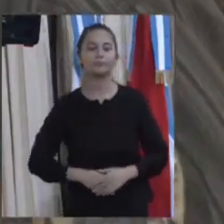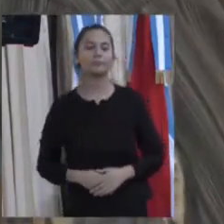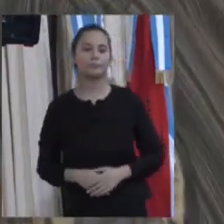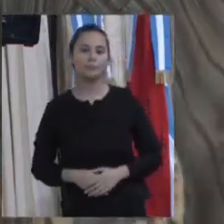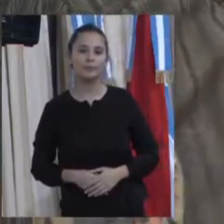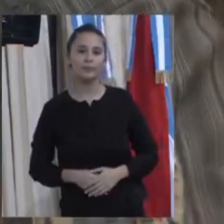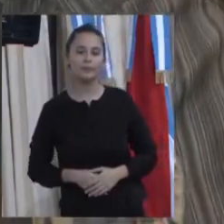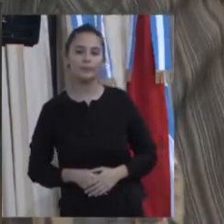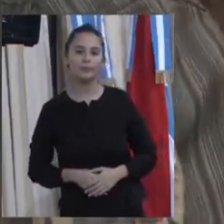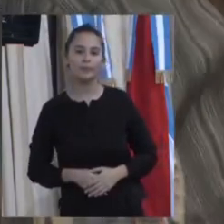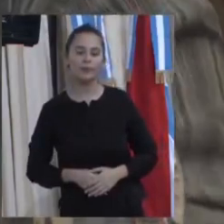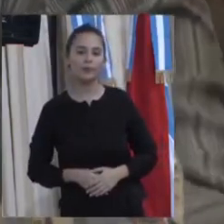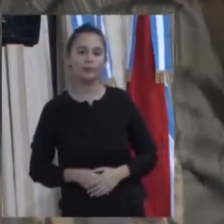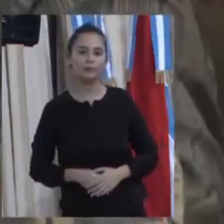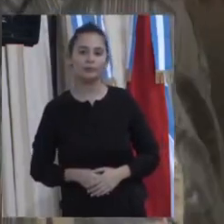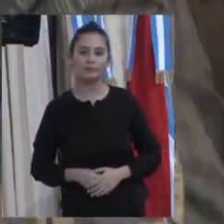también ellos mismos,